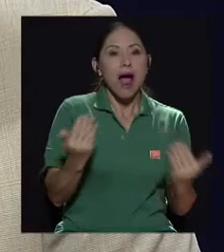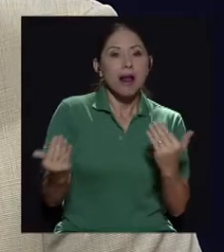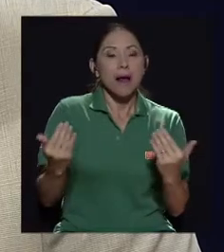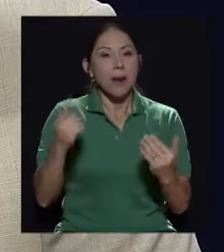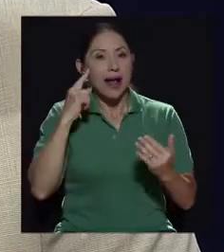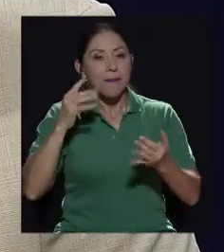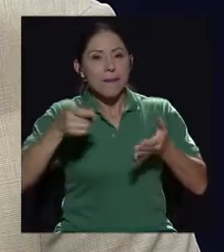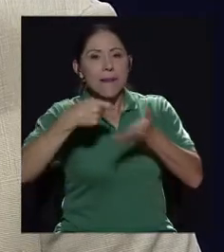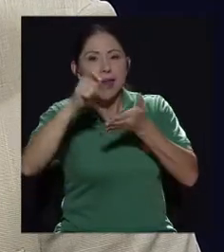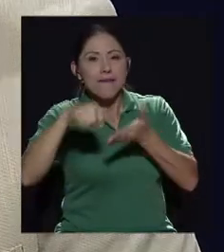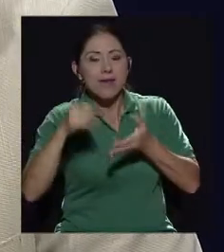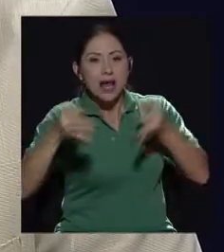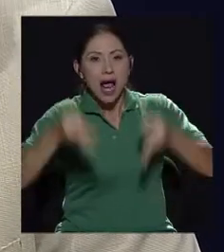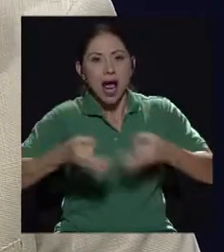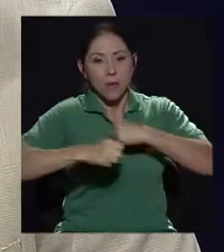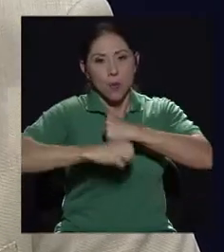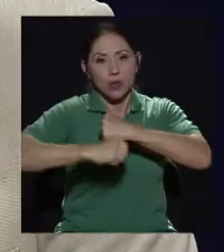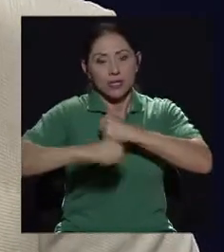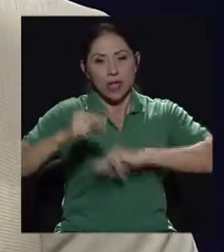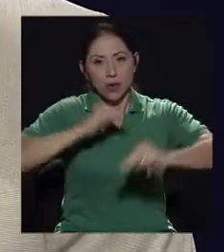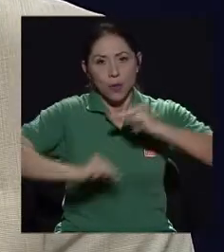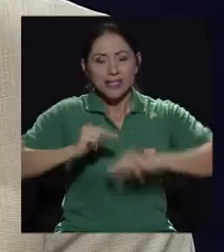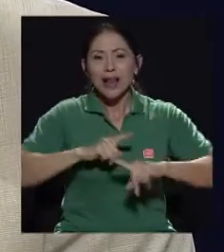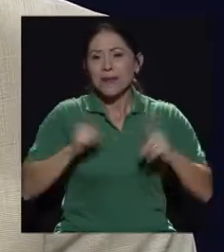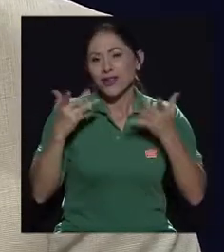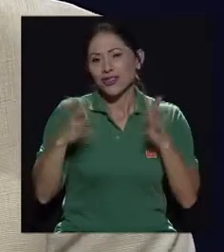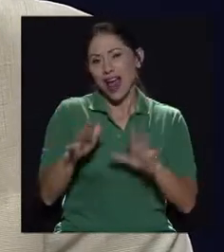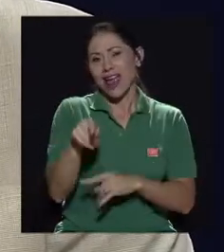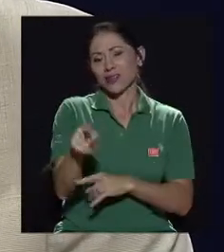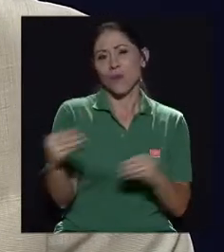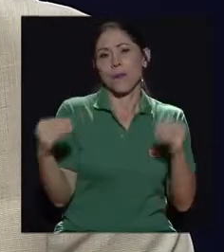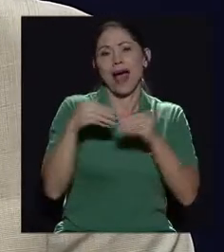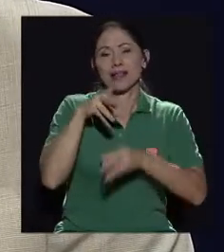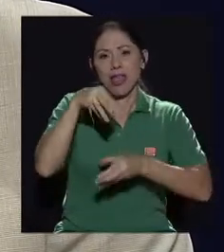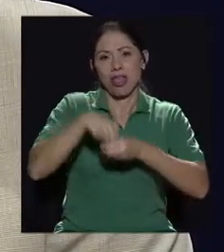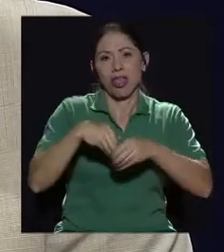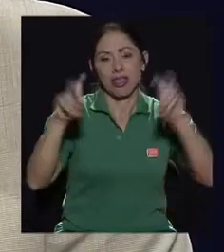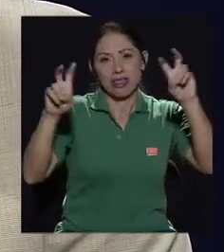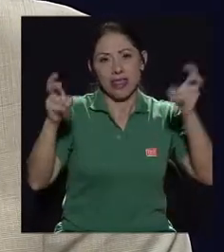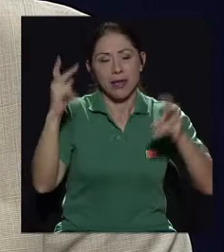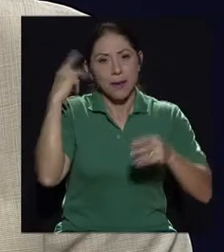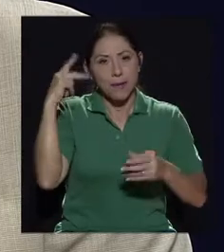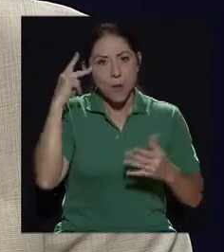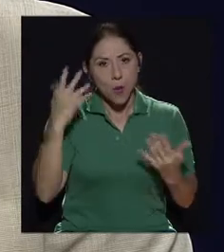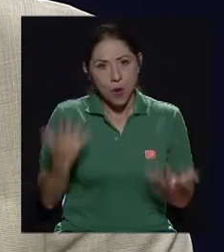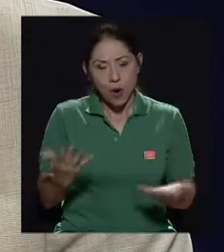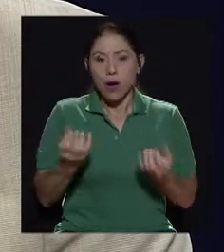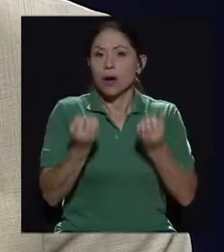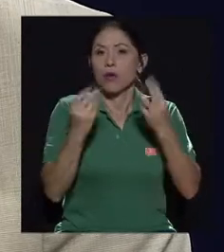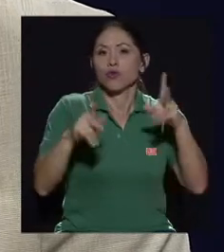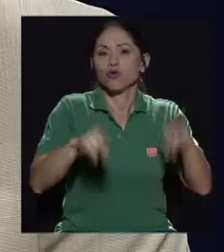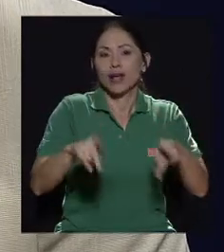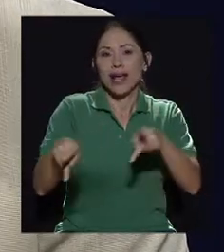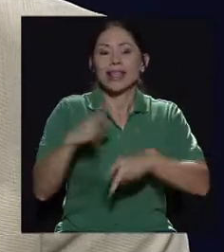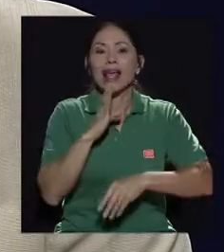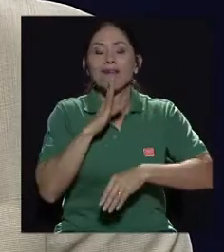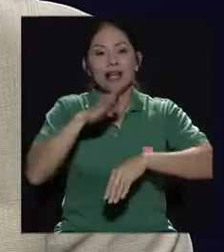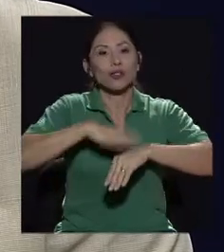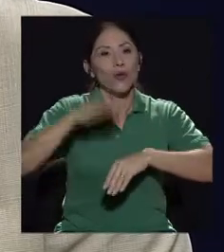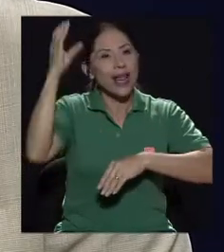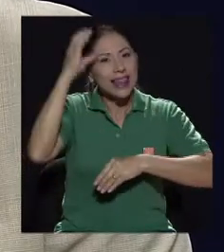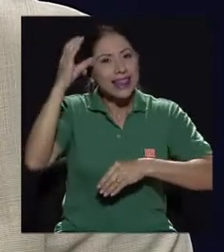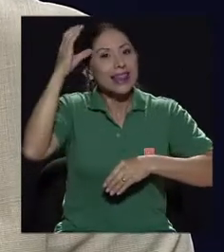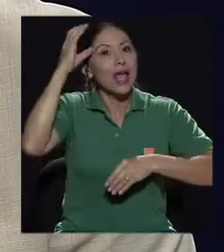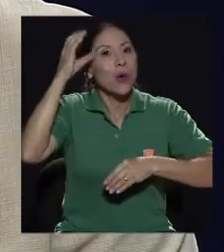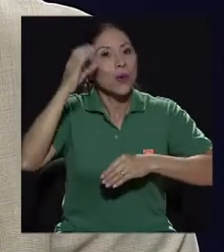publicidad comercial pero bueno ya eso está más metido en el tema de la política y mucha gente pues